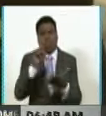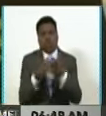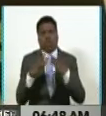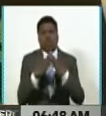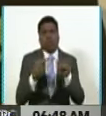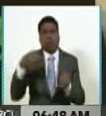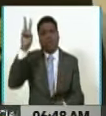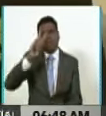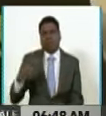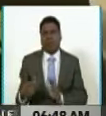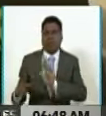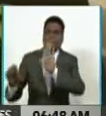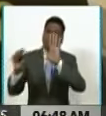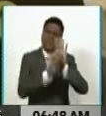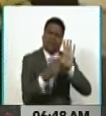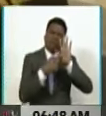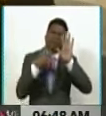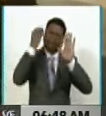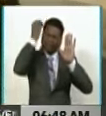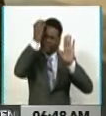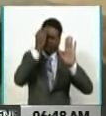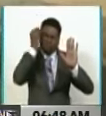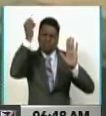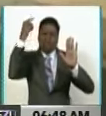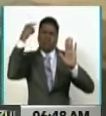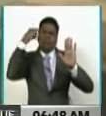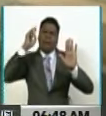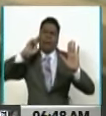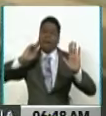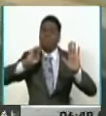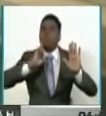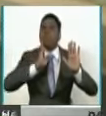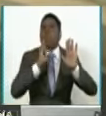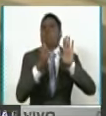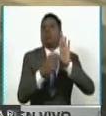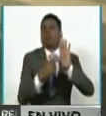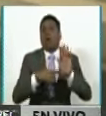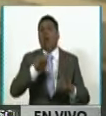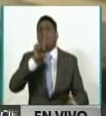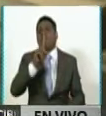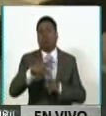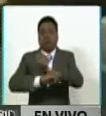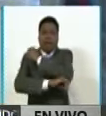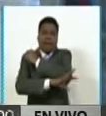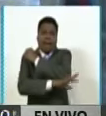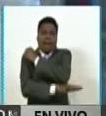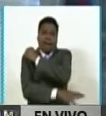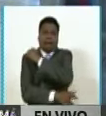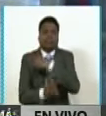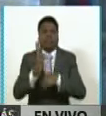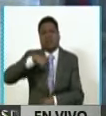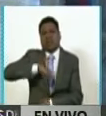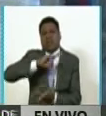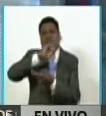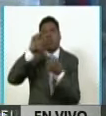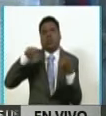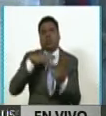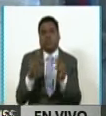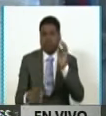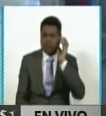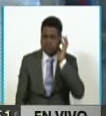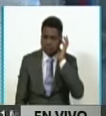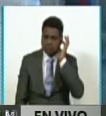la imagen, la acción, el pensamiento bolivariano de una de las raíces de nuestra revolución. Edgar Valentín